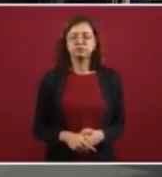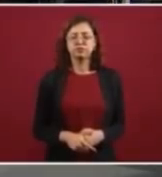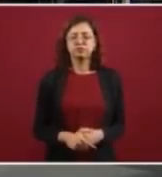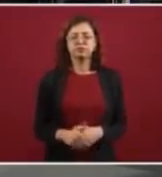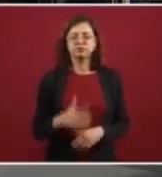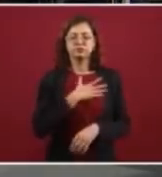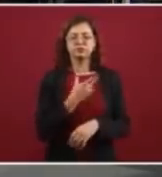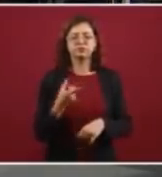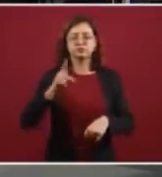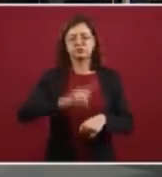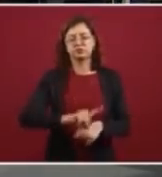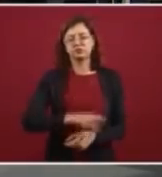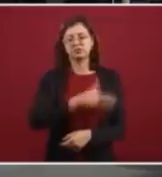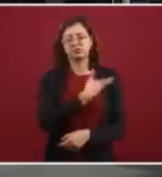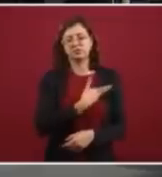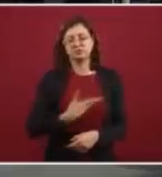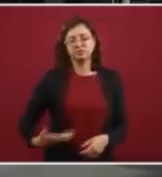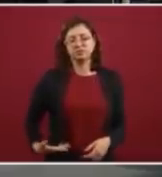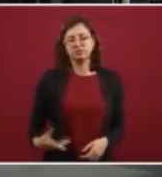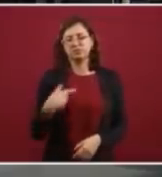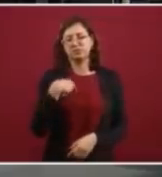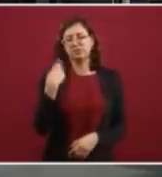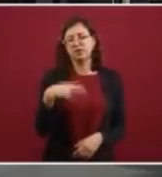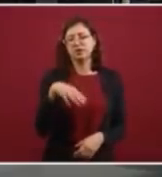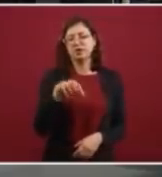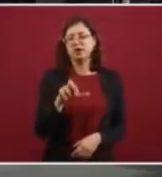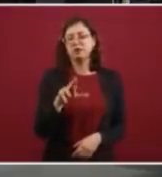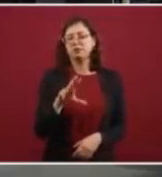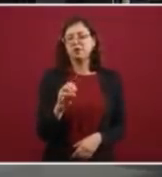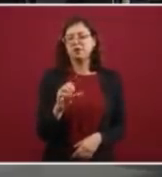Buenos días, presidente. Marco Antonio Olvera, de El Periódico.